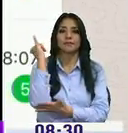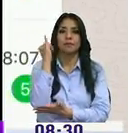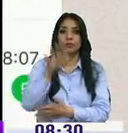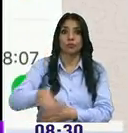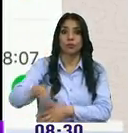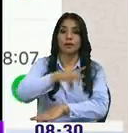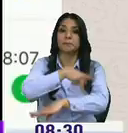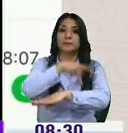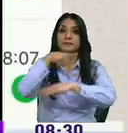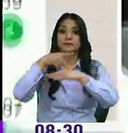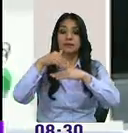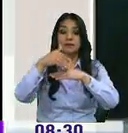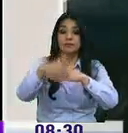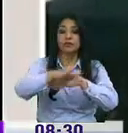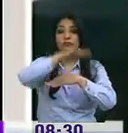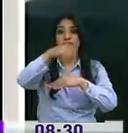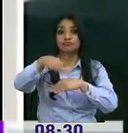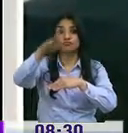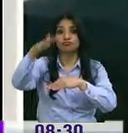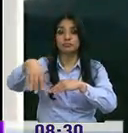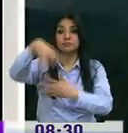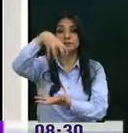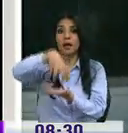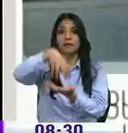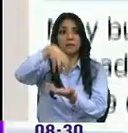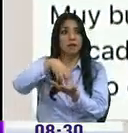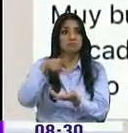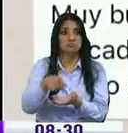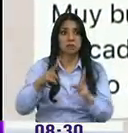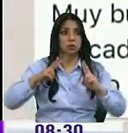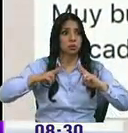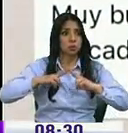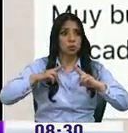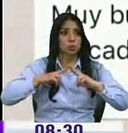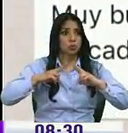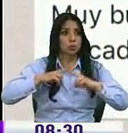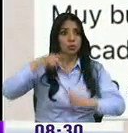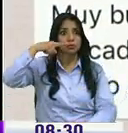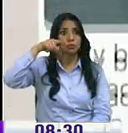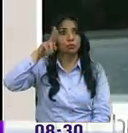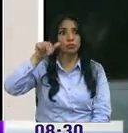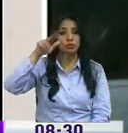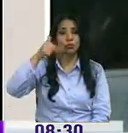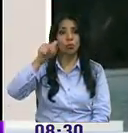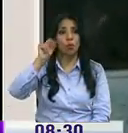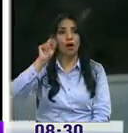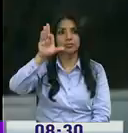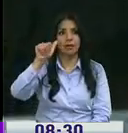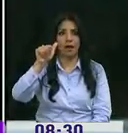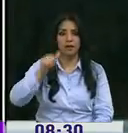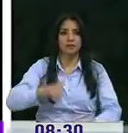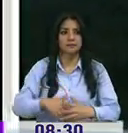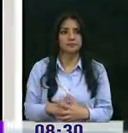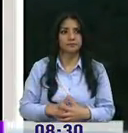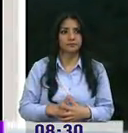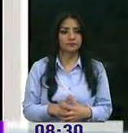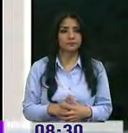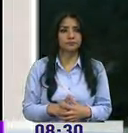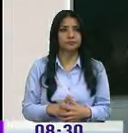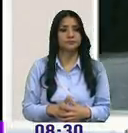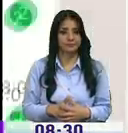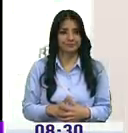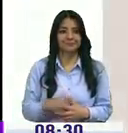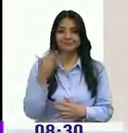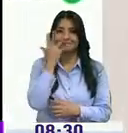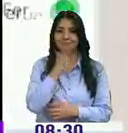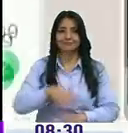Pichincha, al fondo del imponente Cayambe. Esta es la laguna yo no conozco, ¿ah? Purujanta o Purujanta. Si esta no la conozco, qué